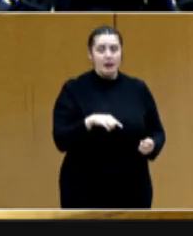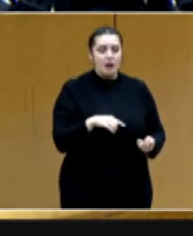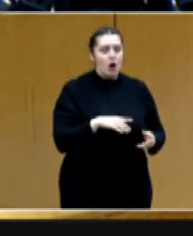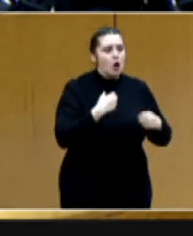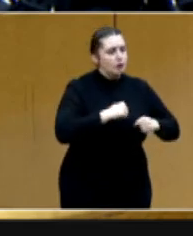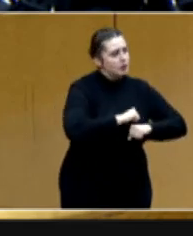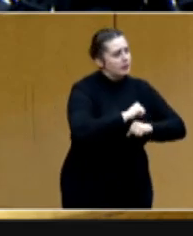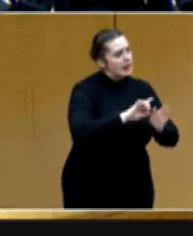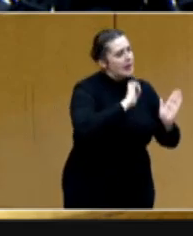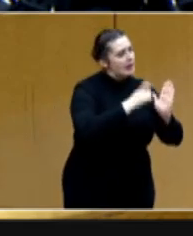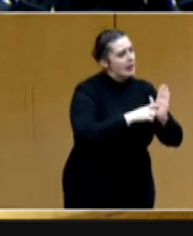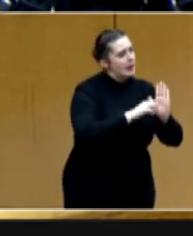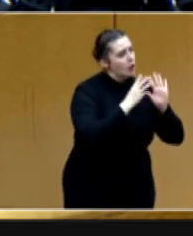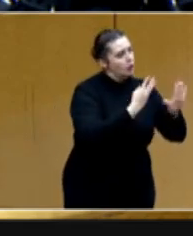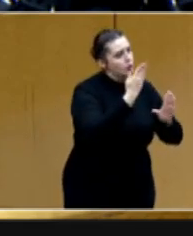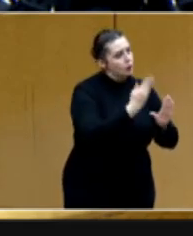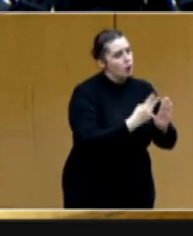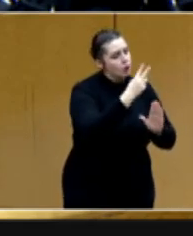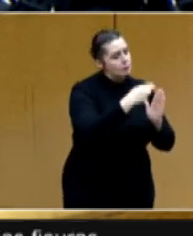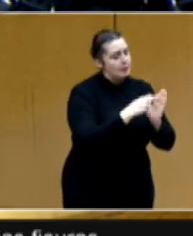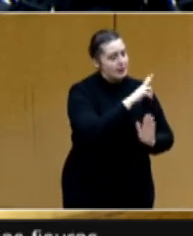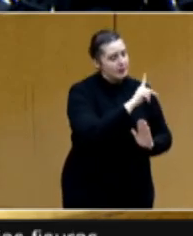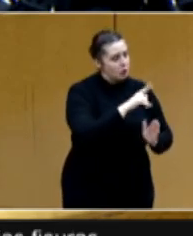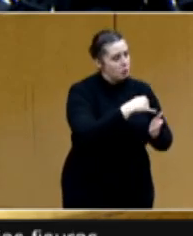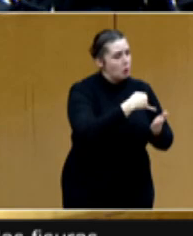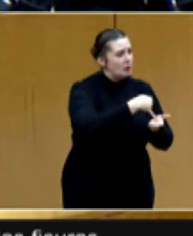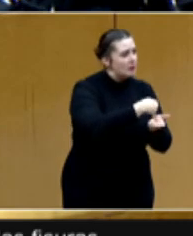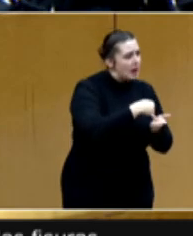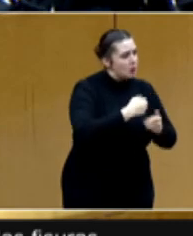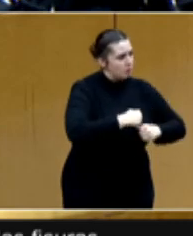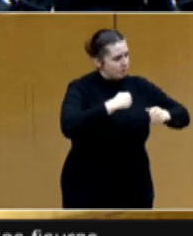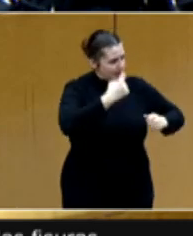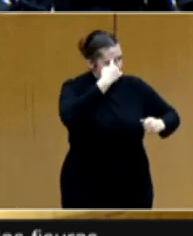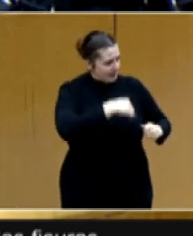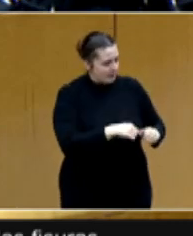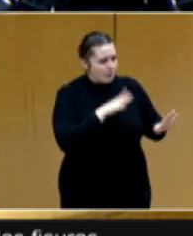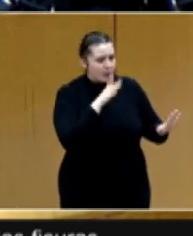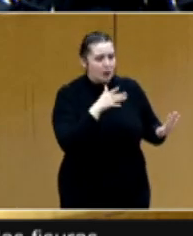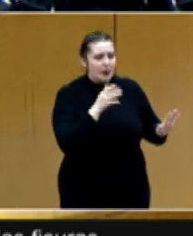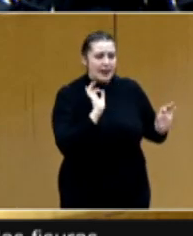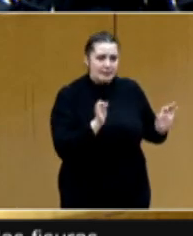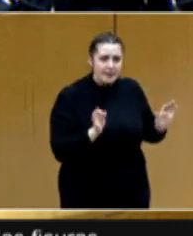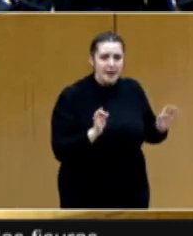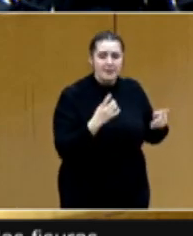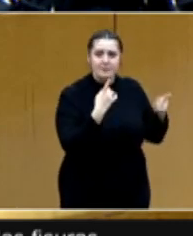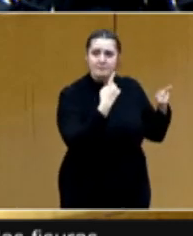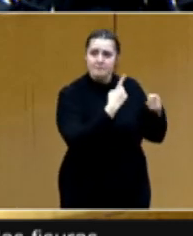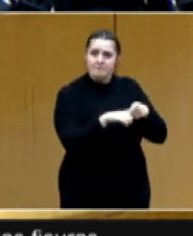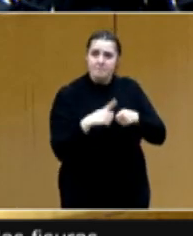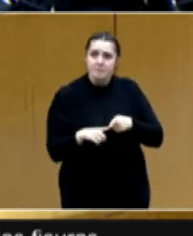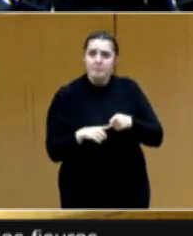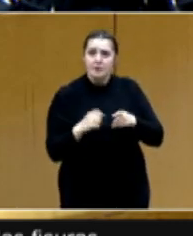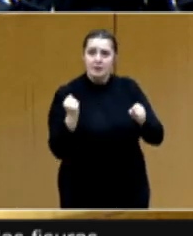ley 8/2021 pero ya no son idénticos los mimbres con los que estamos trabajando para